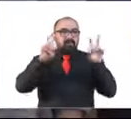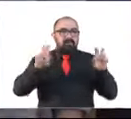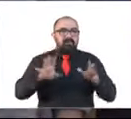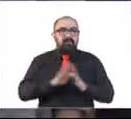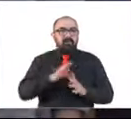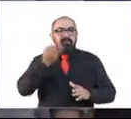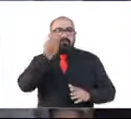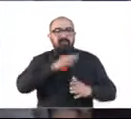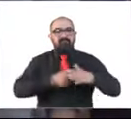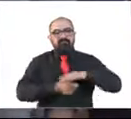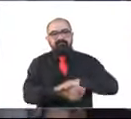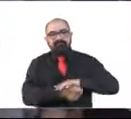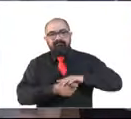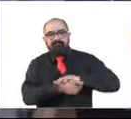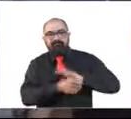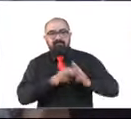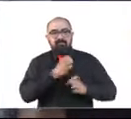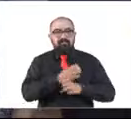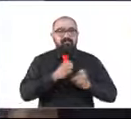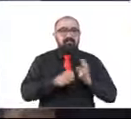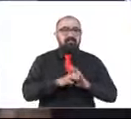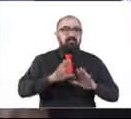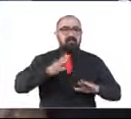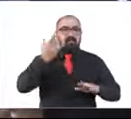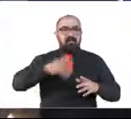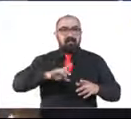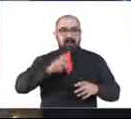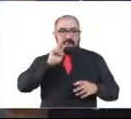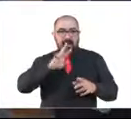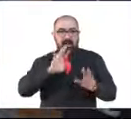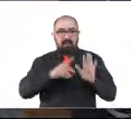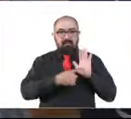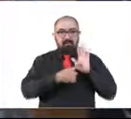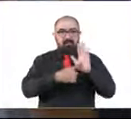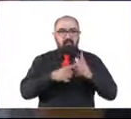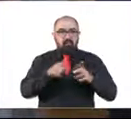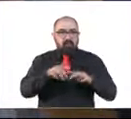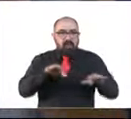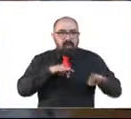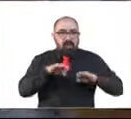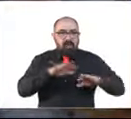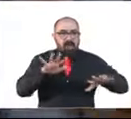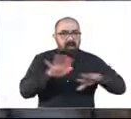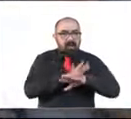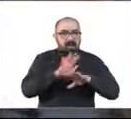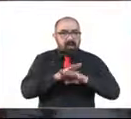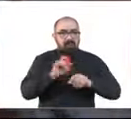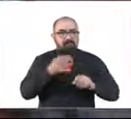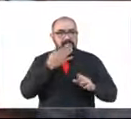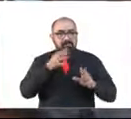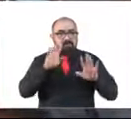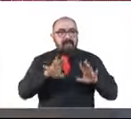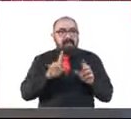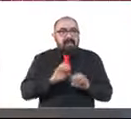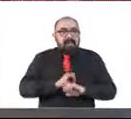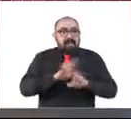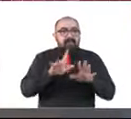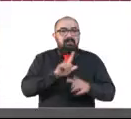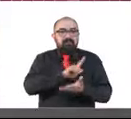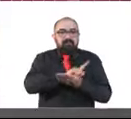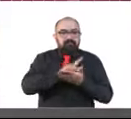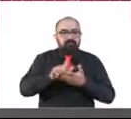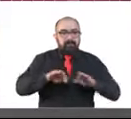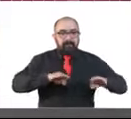claro las malas prácticas y lo que se puede hacer cuando se trabaja pues con transparencia y honestidad. Adelante, doctora. Sí, a mí